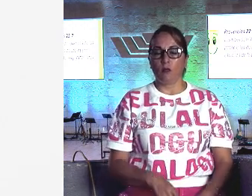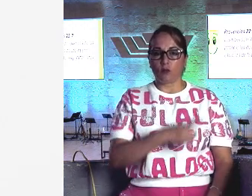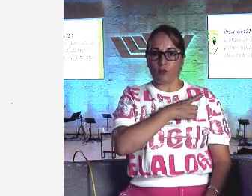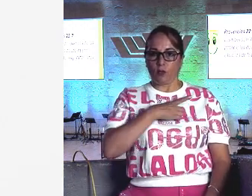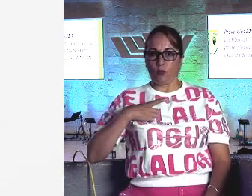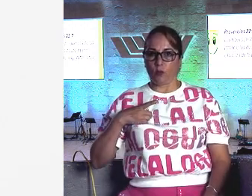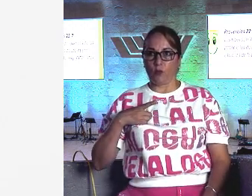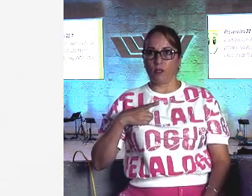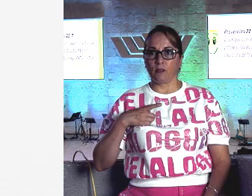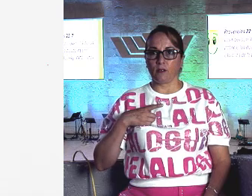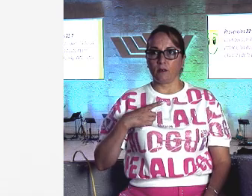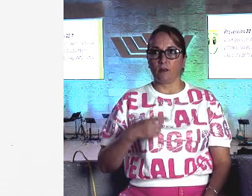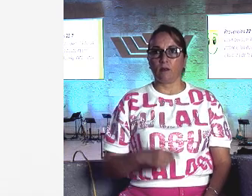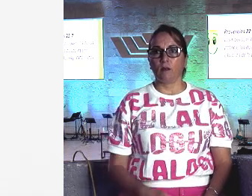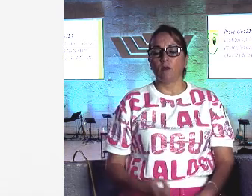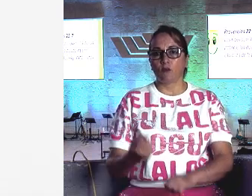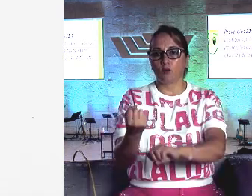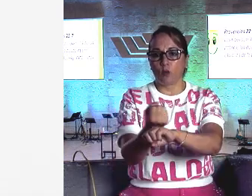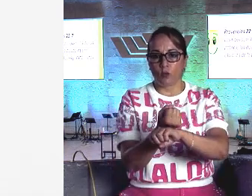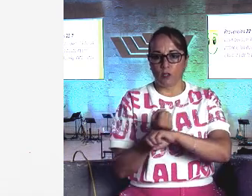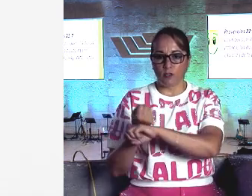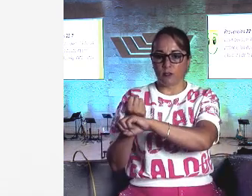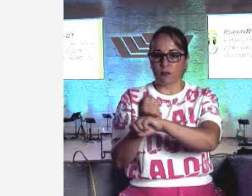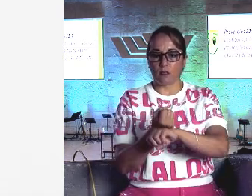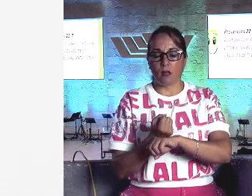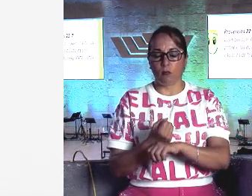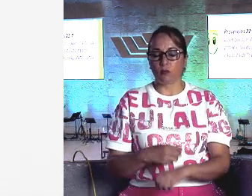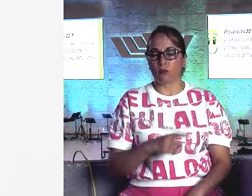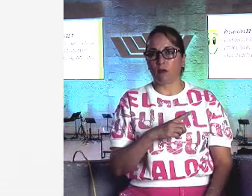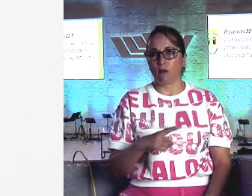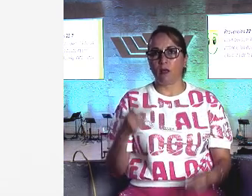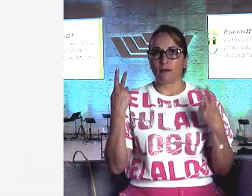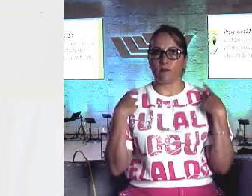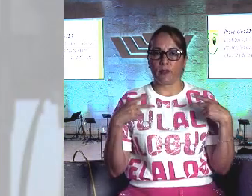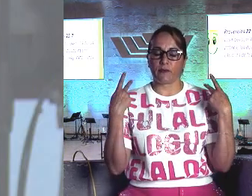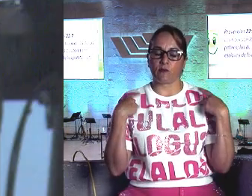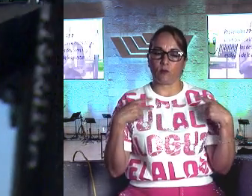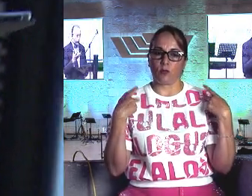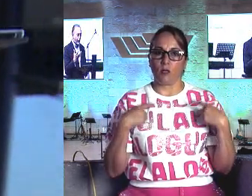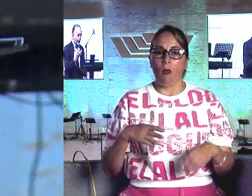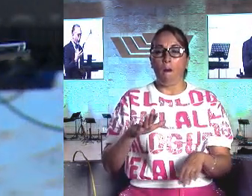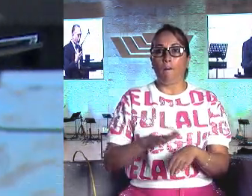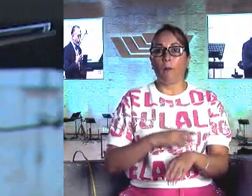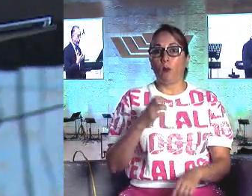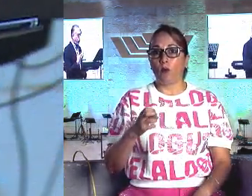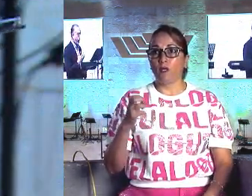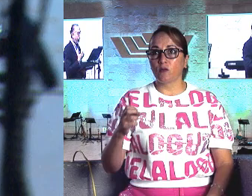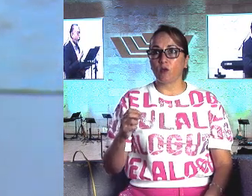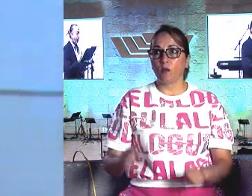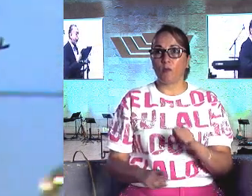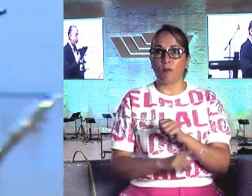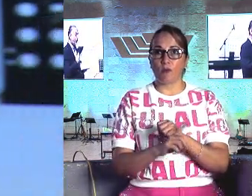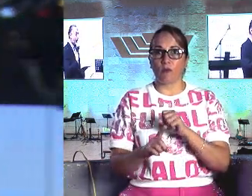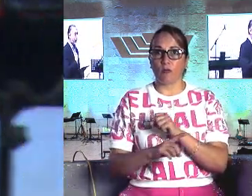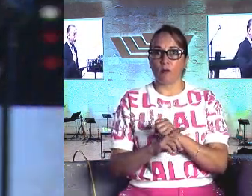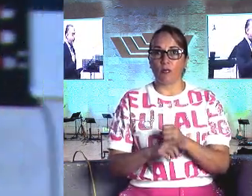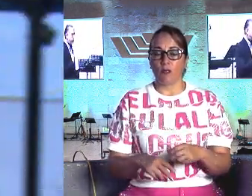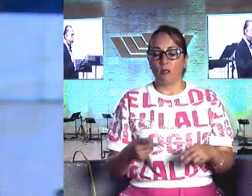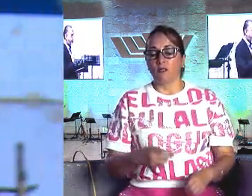deudores? Esclavos de los prestamistas. Por eso es tan grave el problema de una persona